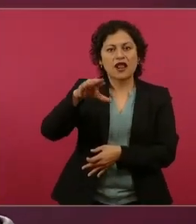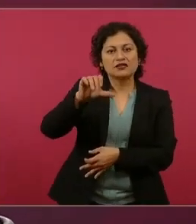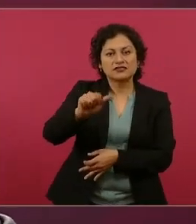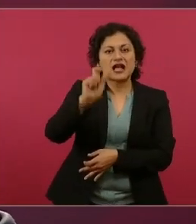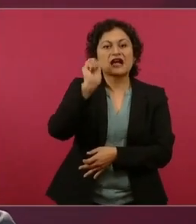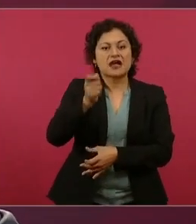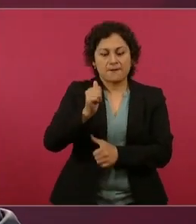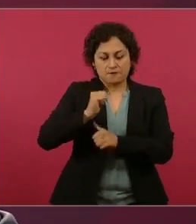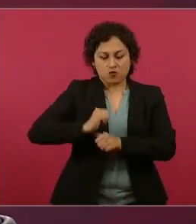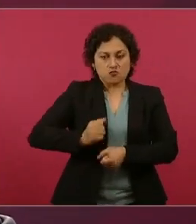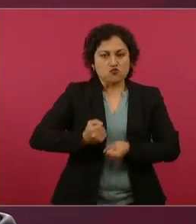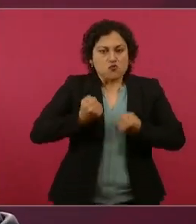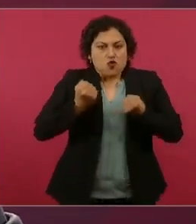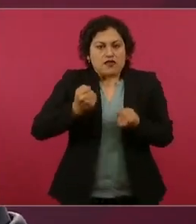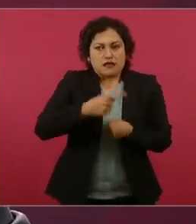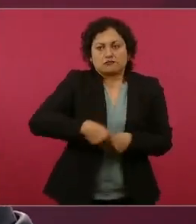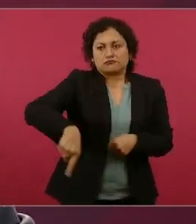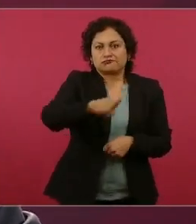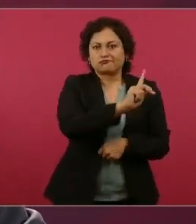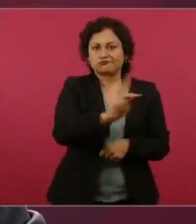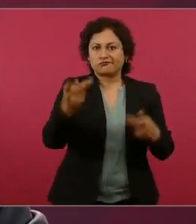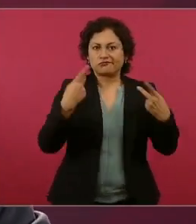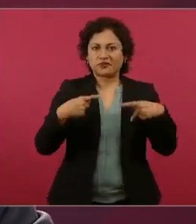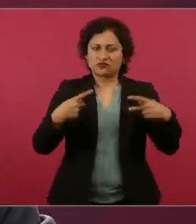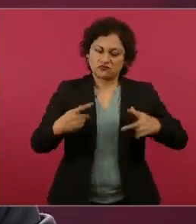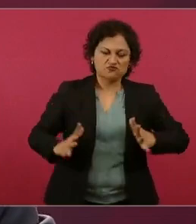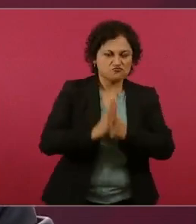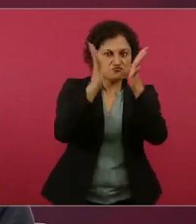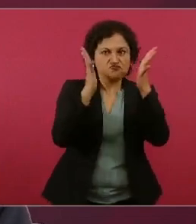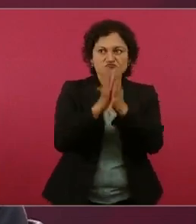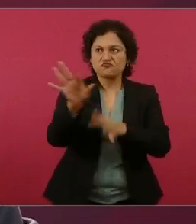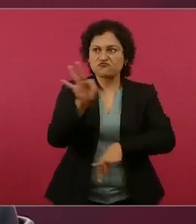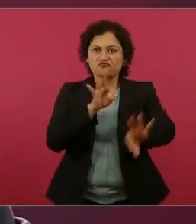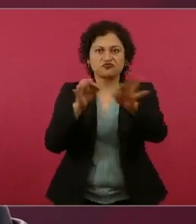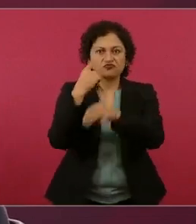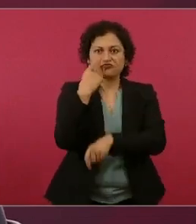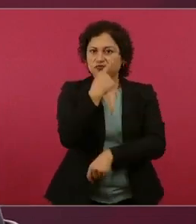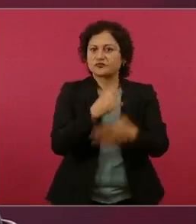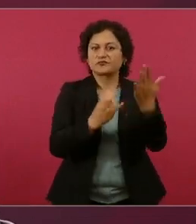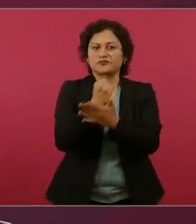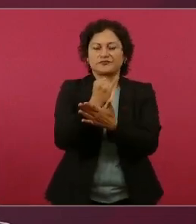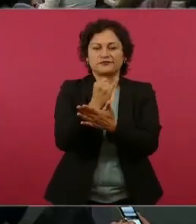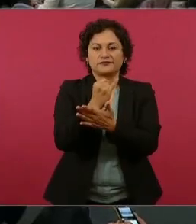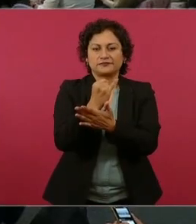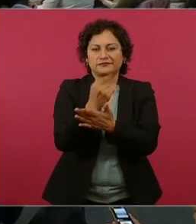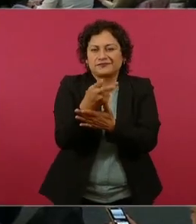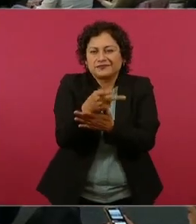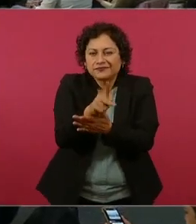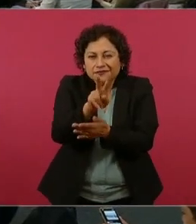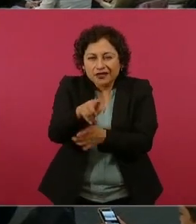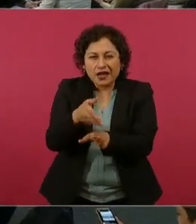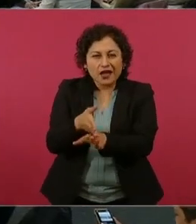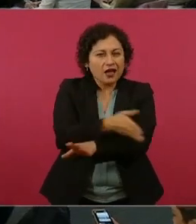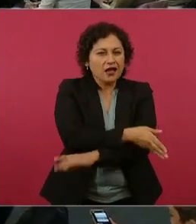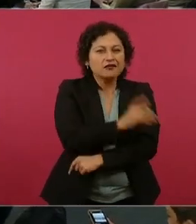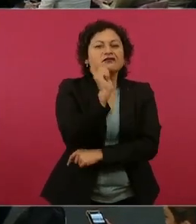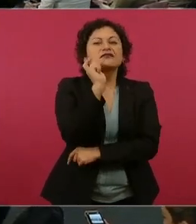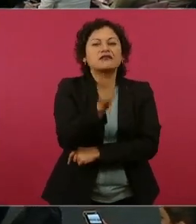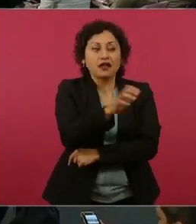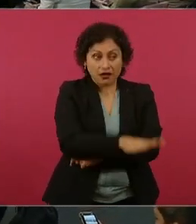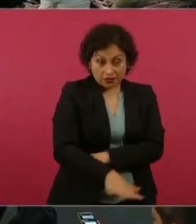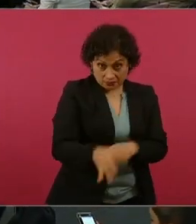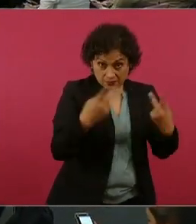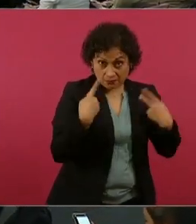México dominaba una minoría. El pueblo